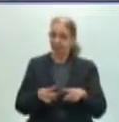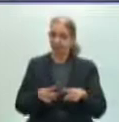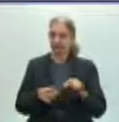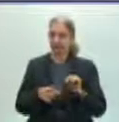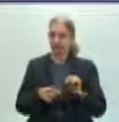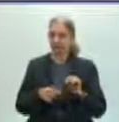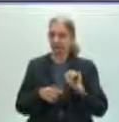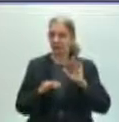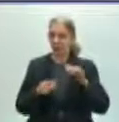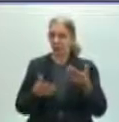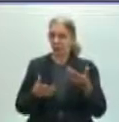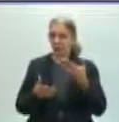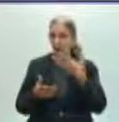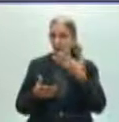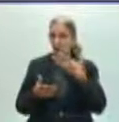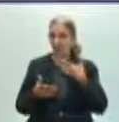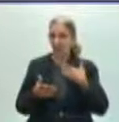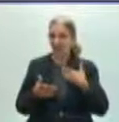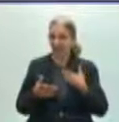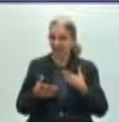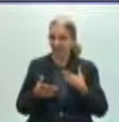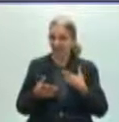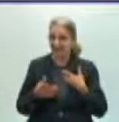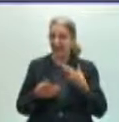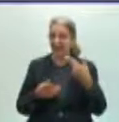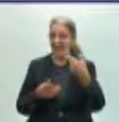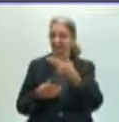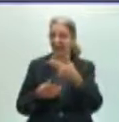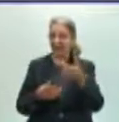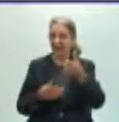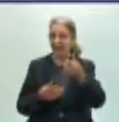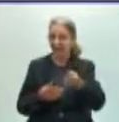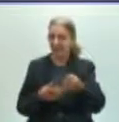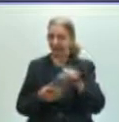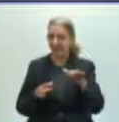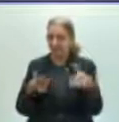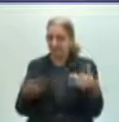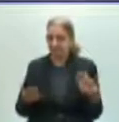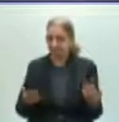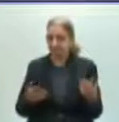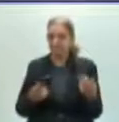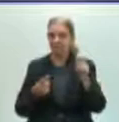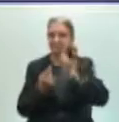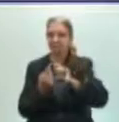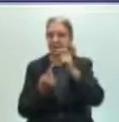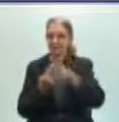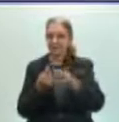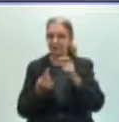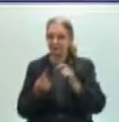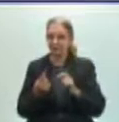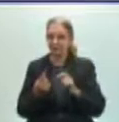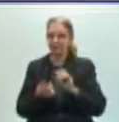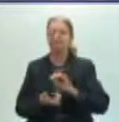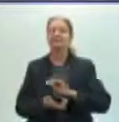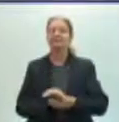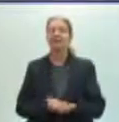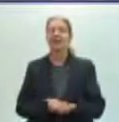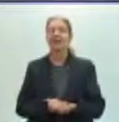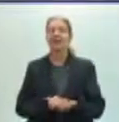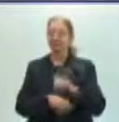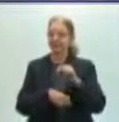preguntaban cuántas hectáreas se dedicaron a la siembra de plátano. Te